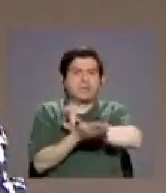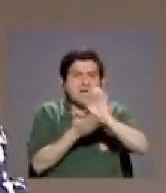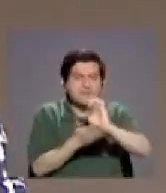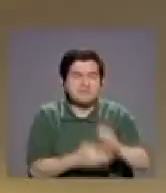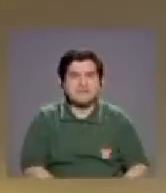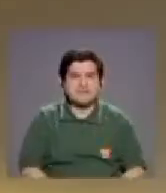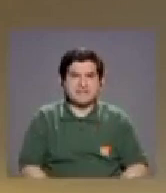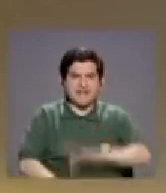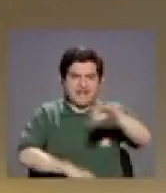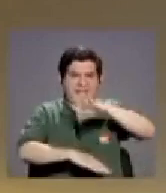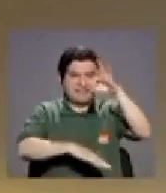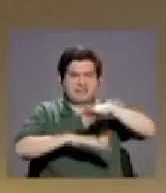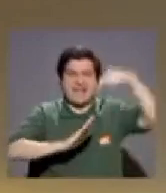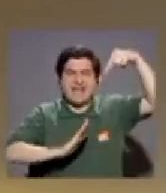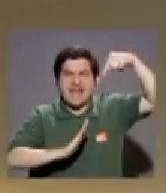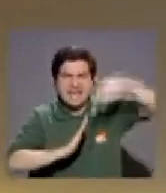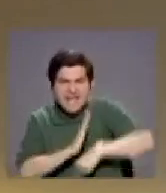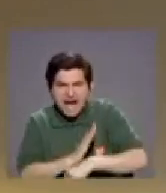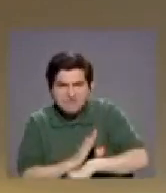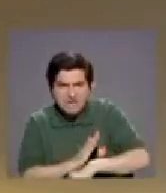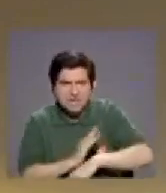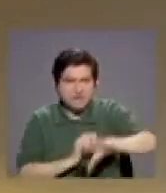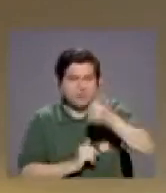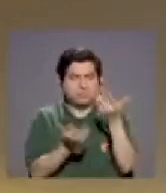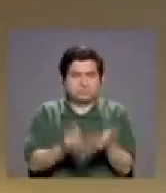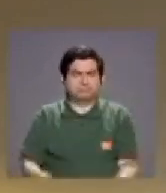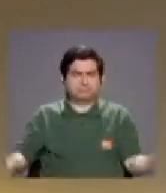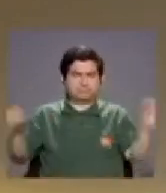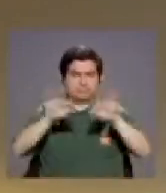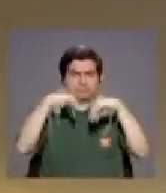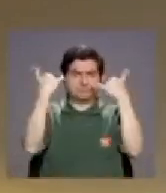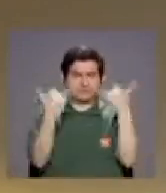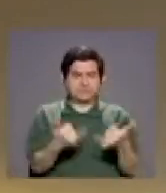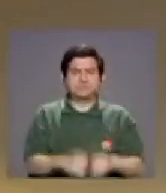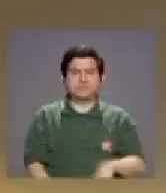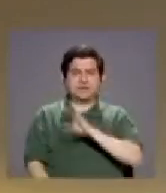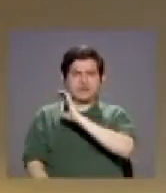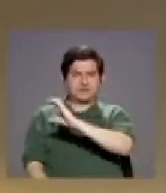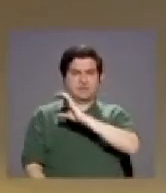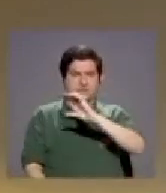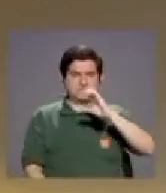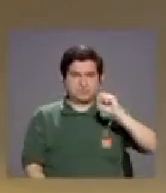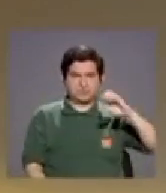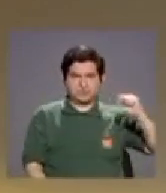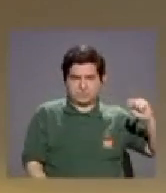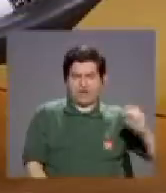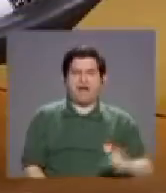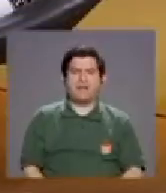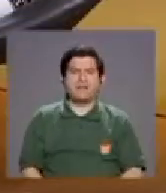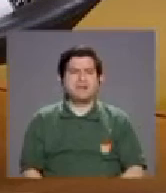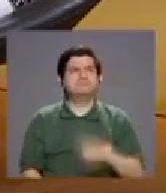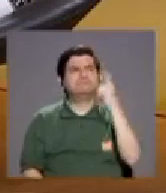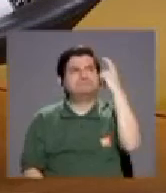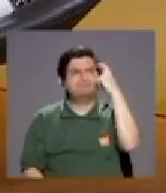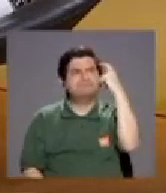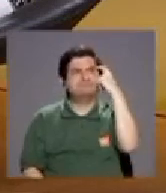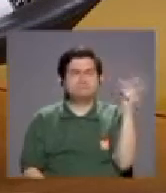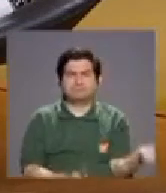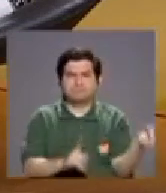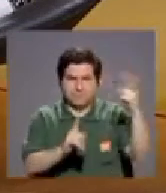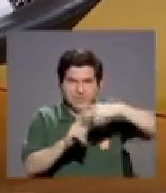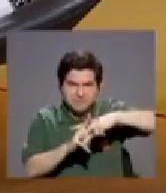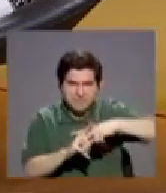grave. Otra vacuna importante que ya pronto la Caja Costarricense del Seguro Social estará